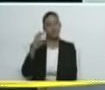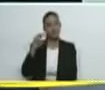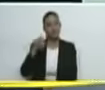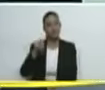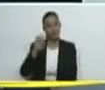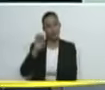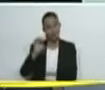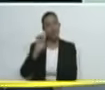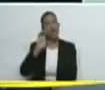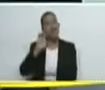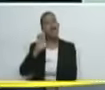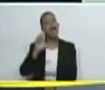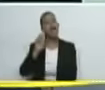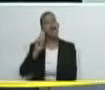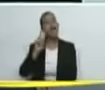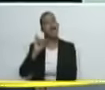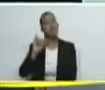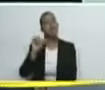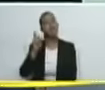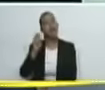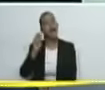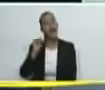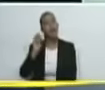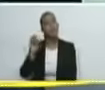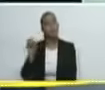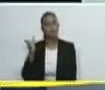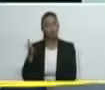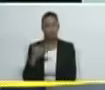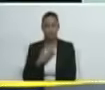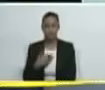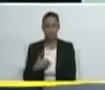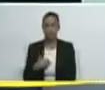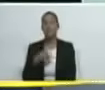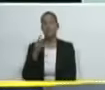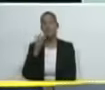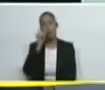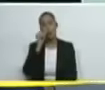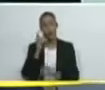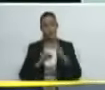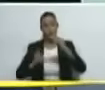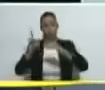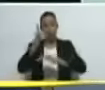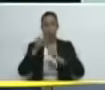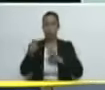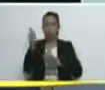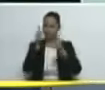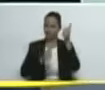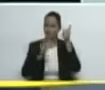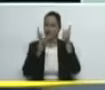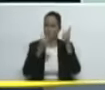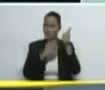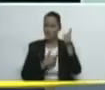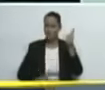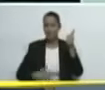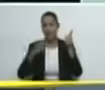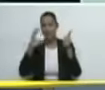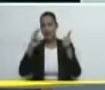presidente del Consejo Nacional Electoral. Doctor Carlos Quintero, vicepresidente del Consejo Nacional